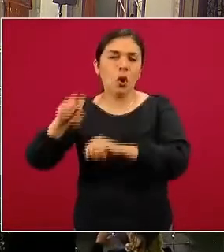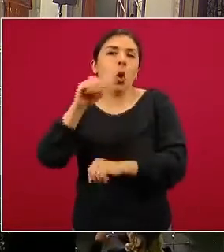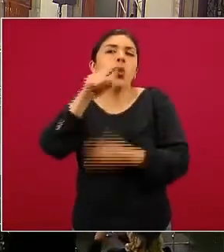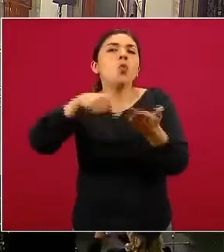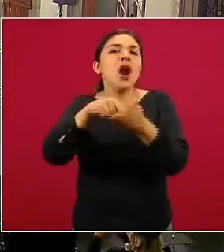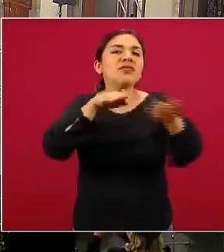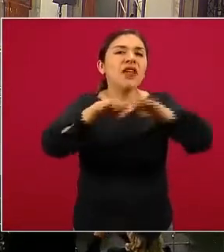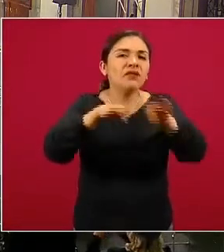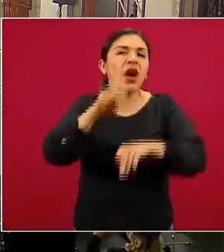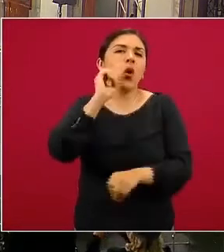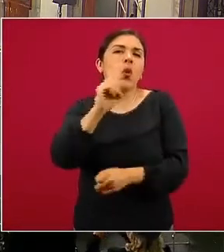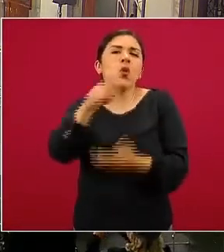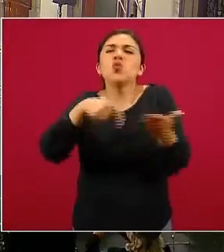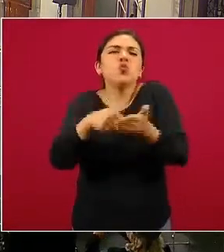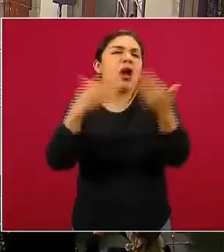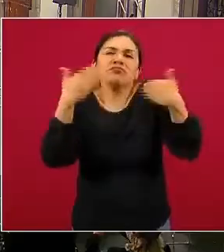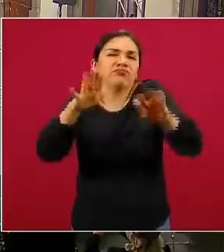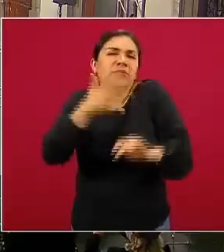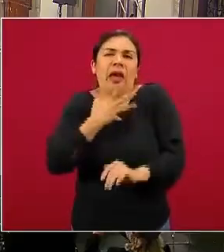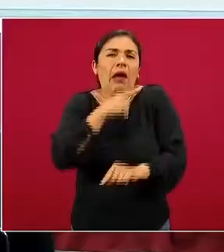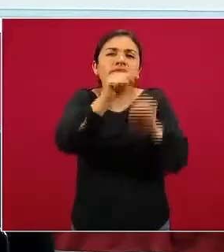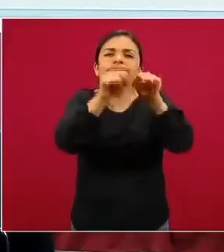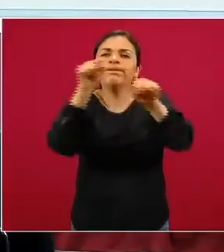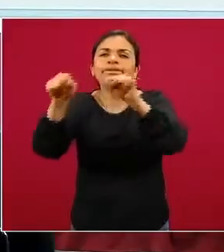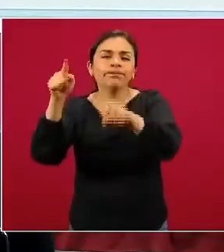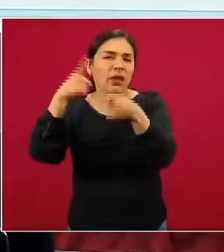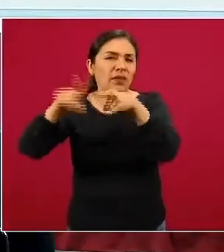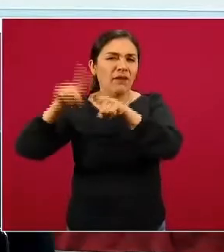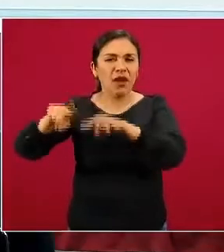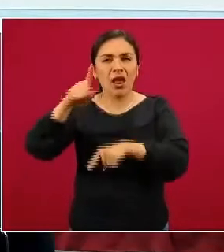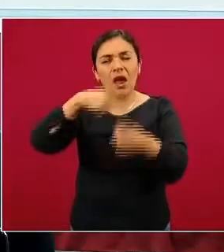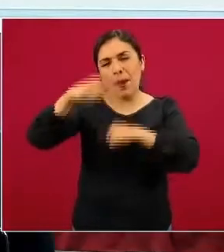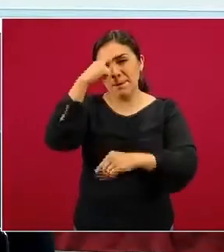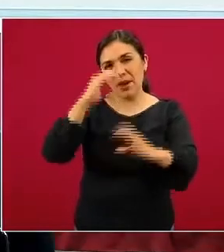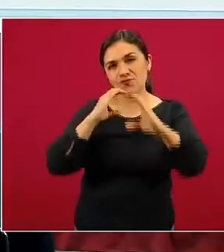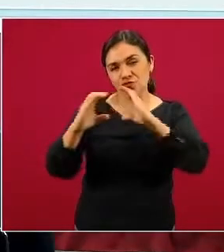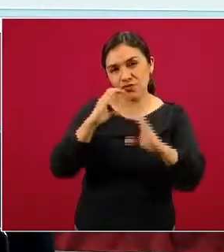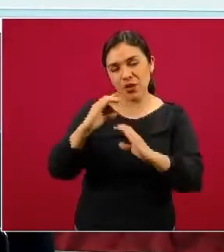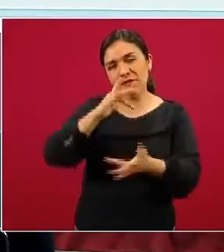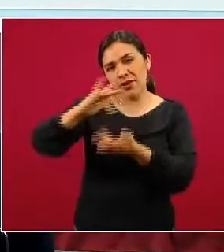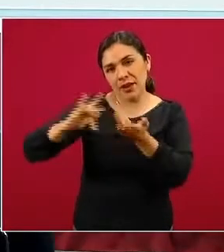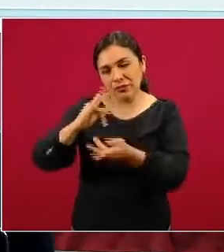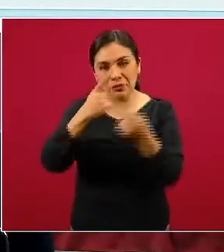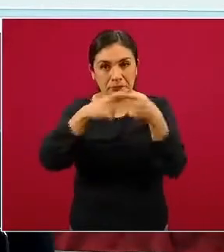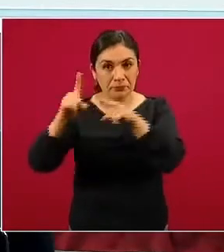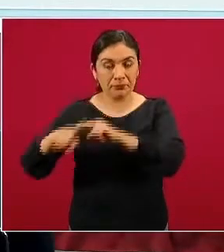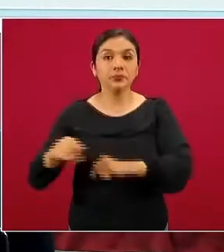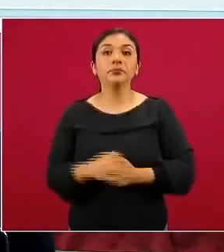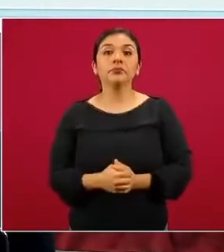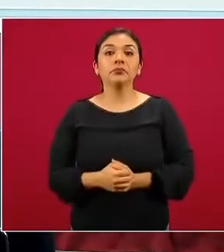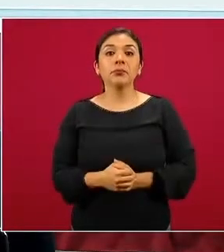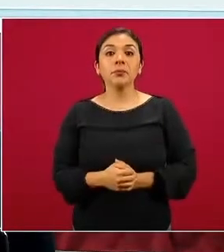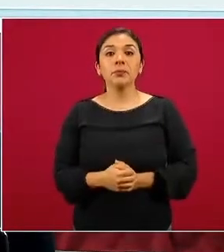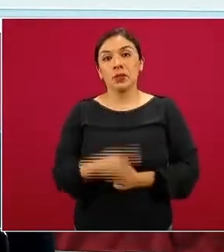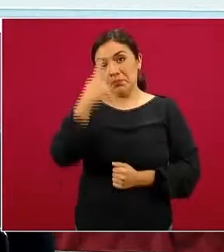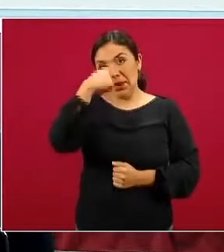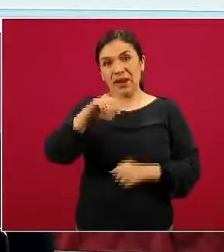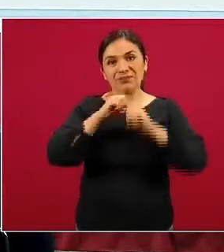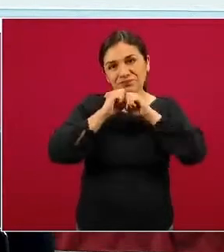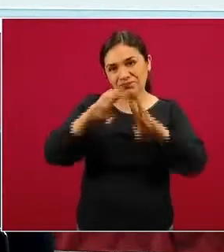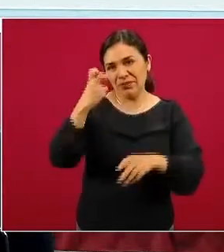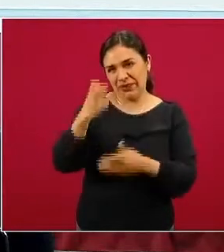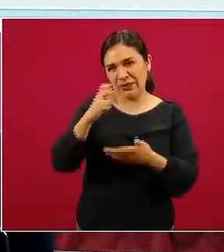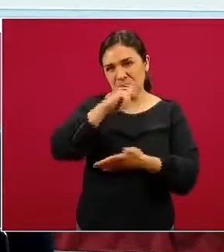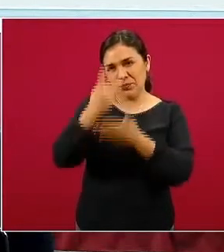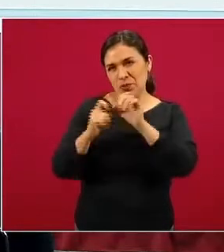trabajo o desde el lugar donde se encuentran a través de los diferentes medios de comunicación y redes sociales por las cuales se transmite este